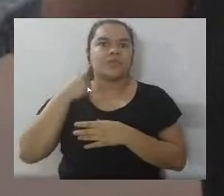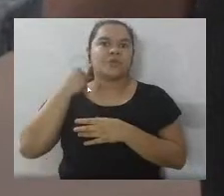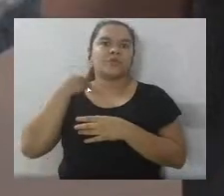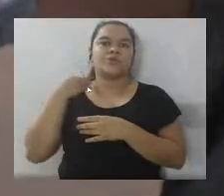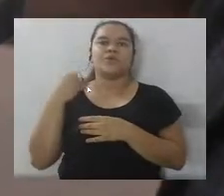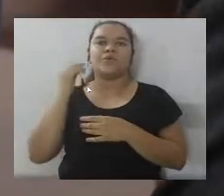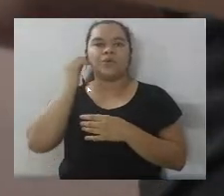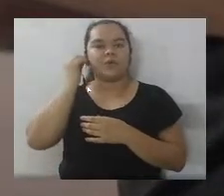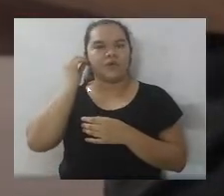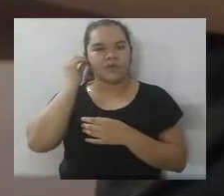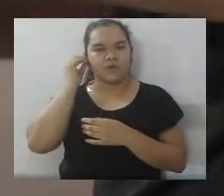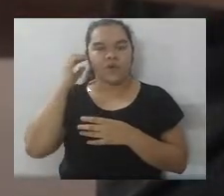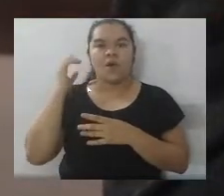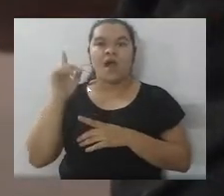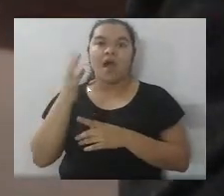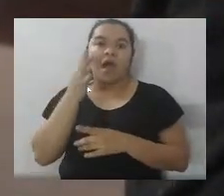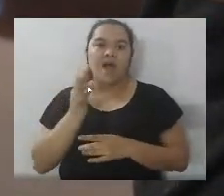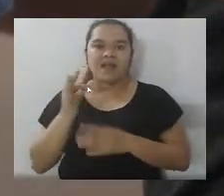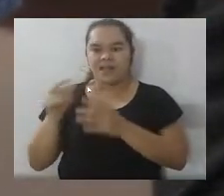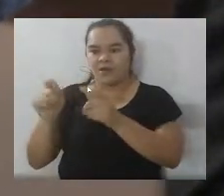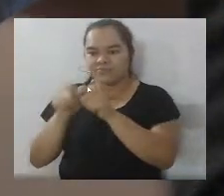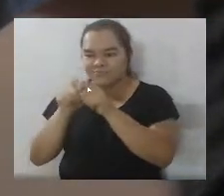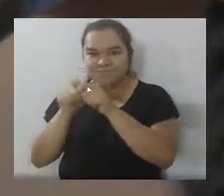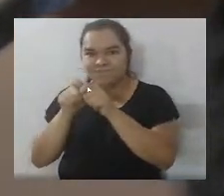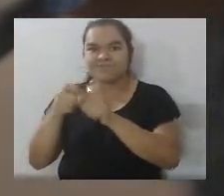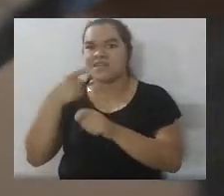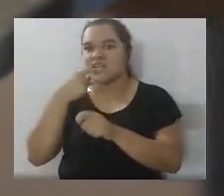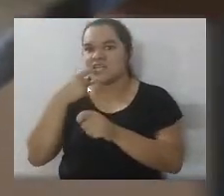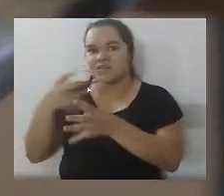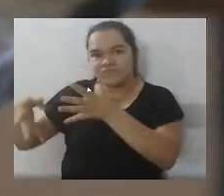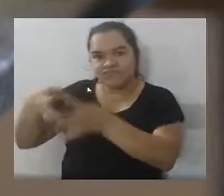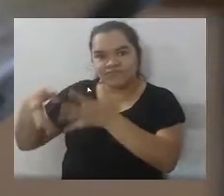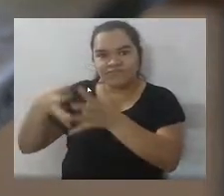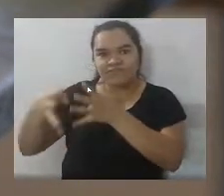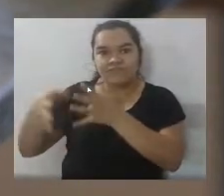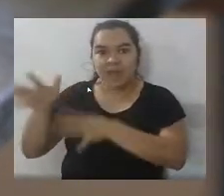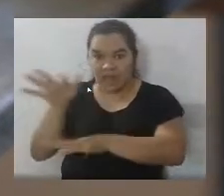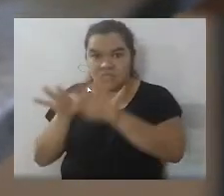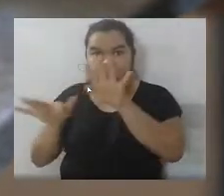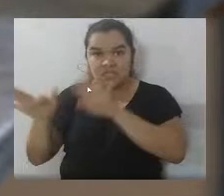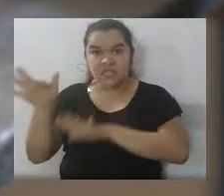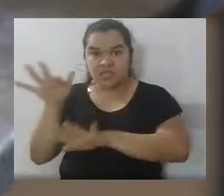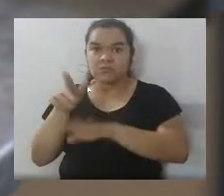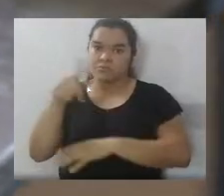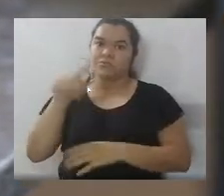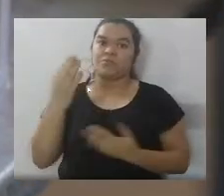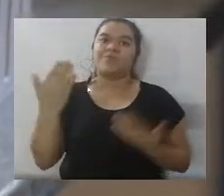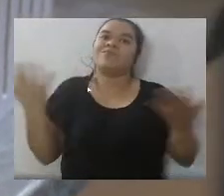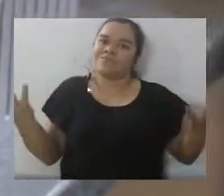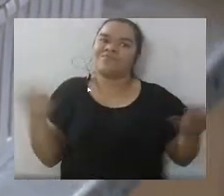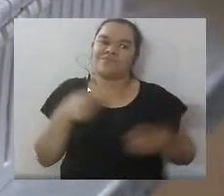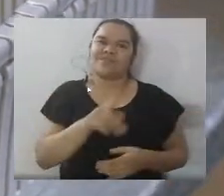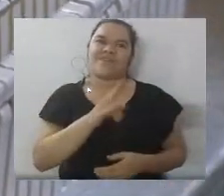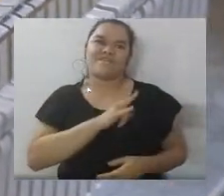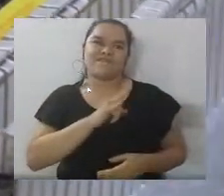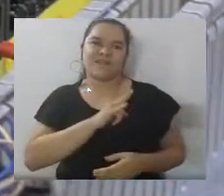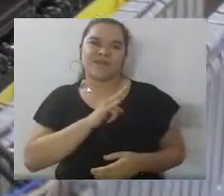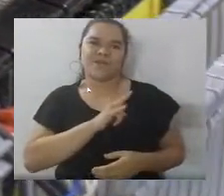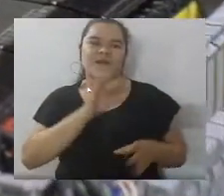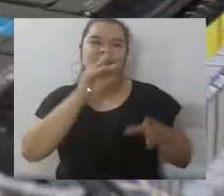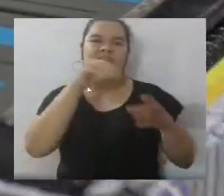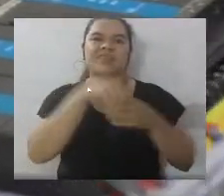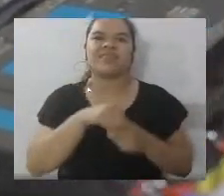algún prototipo, y para eso estamos nosotros. Para eso está la casa de estudio, para eso es que ustedes están